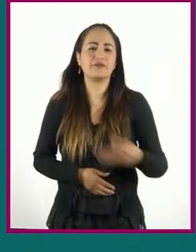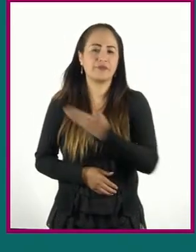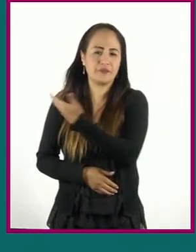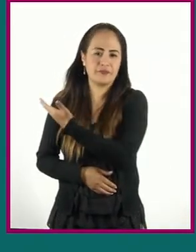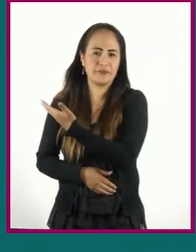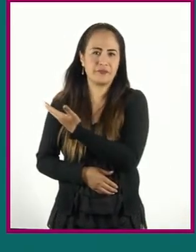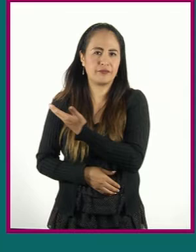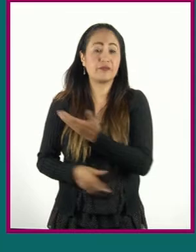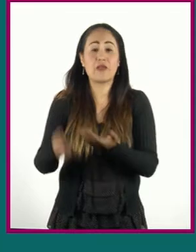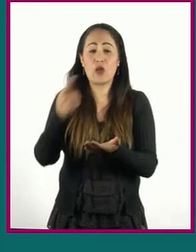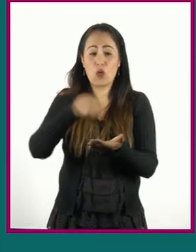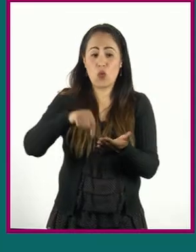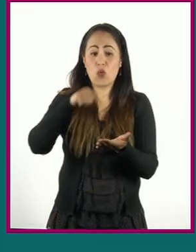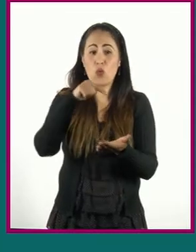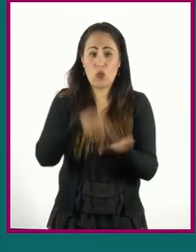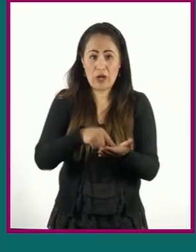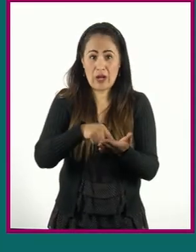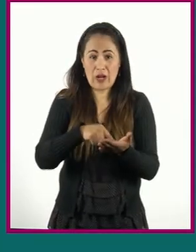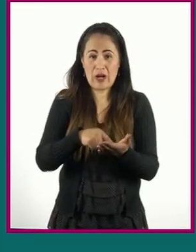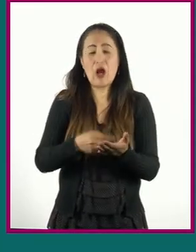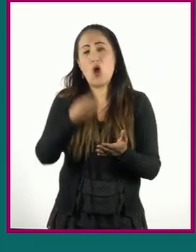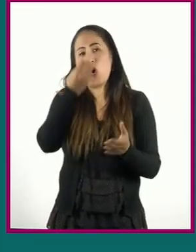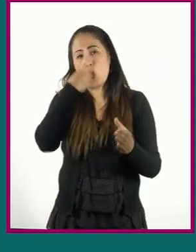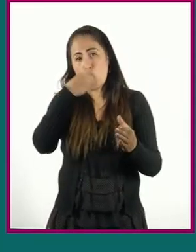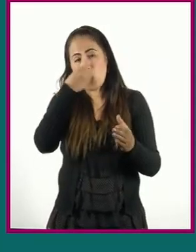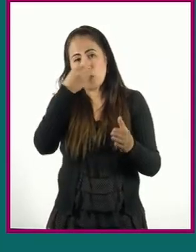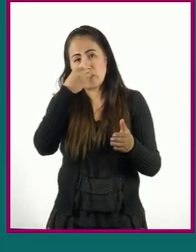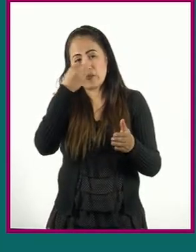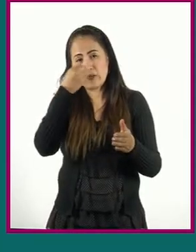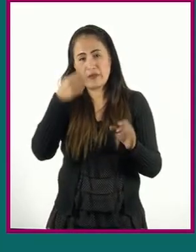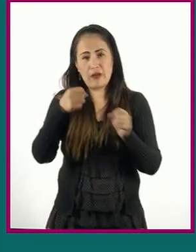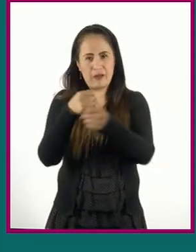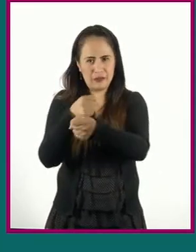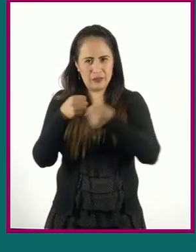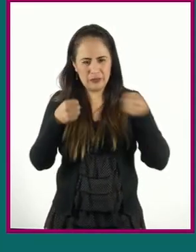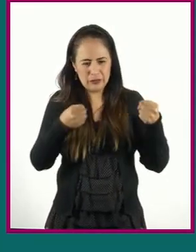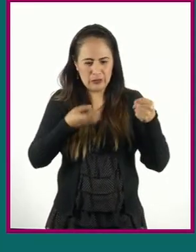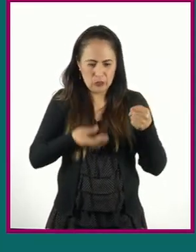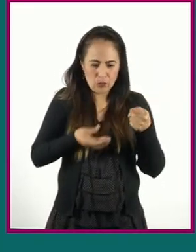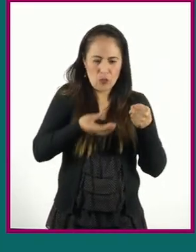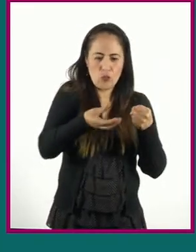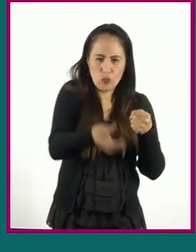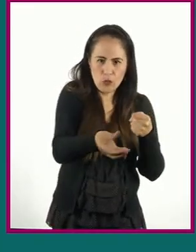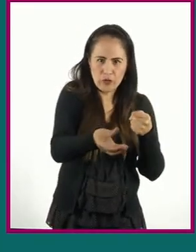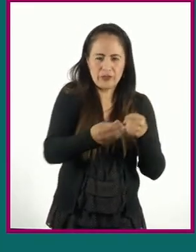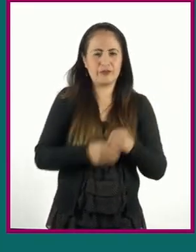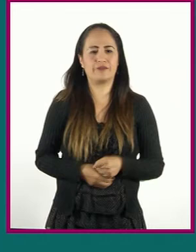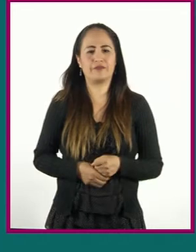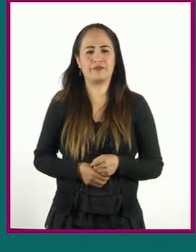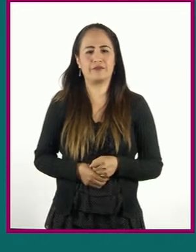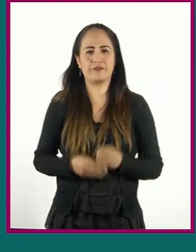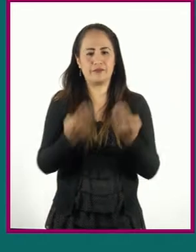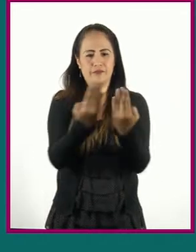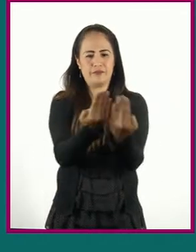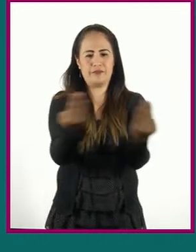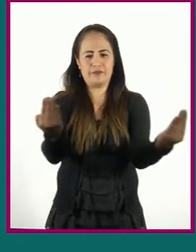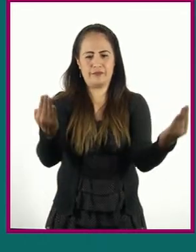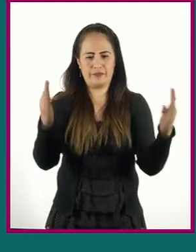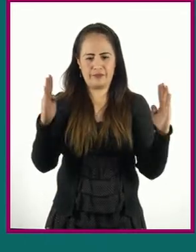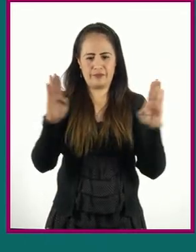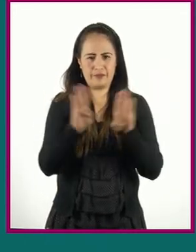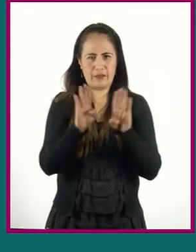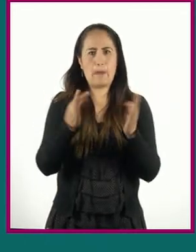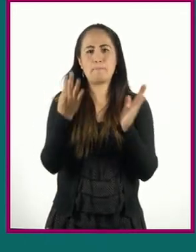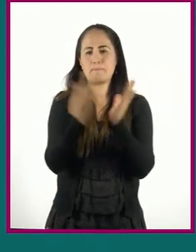es el espacio que se tiene para la colocación de los alimentos. Está conformada por paredes metálicas, las